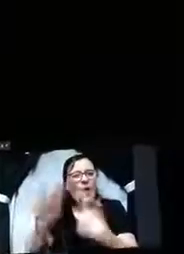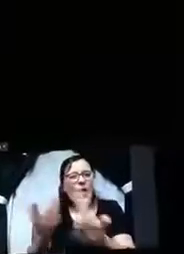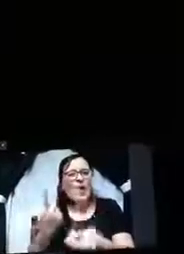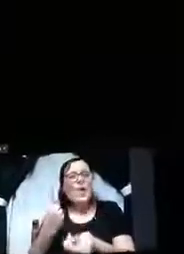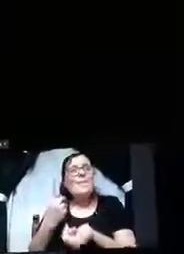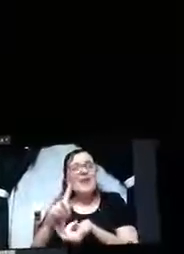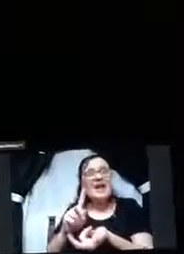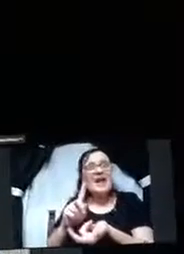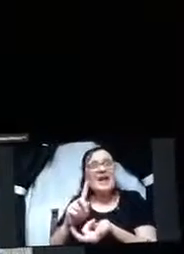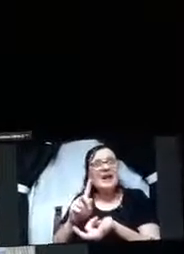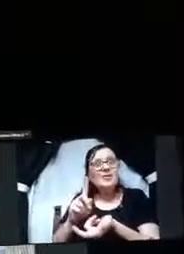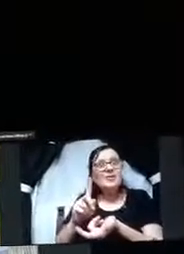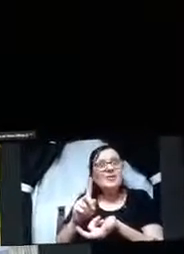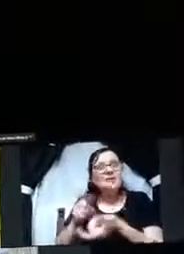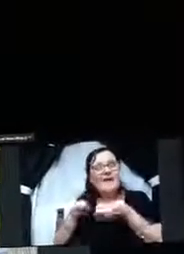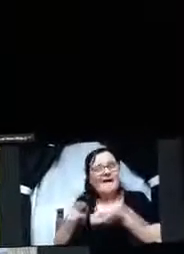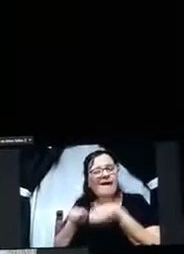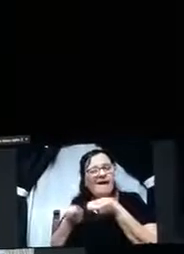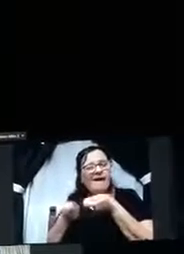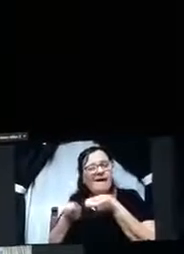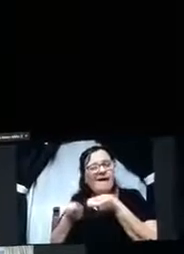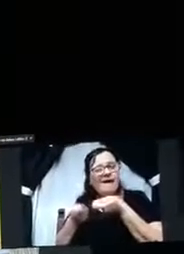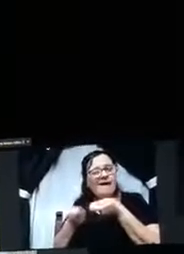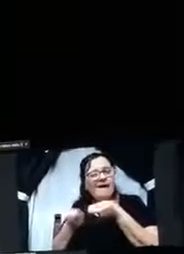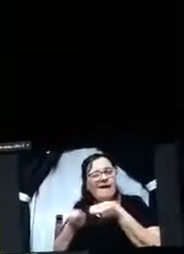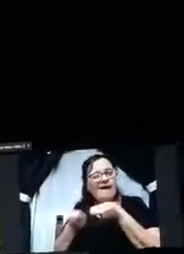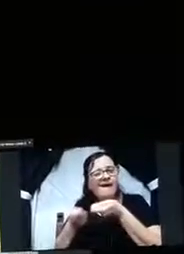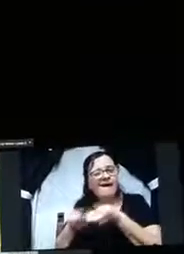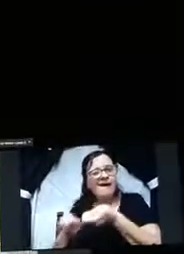pensamiento y lenguaje al mismo tiempo. Entonces,